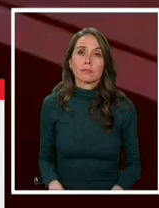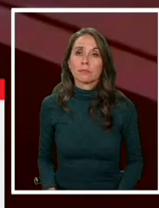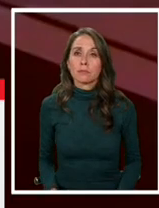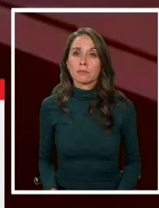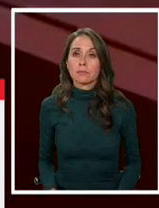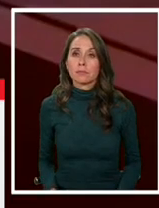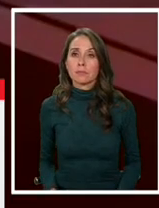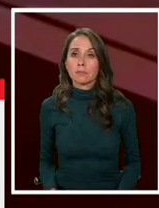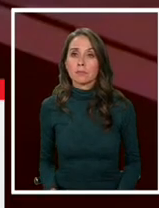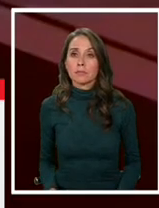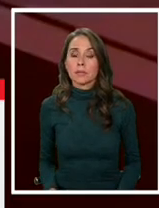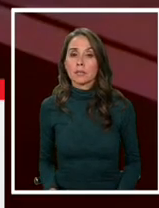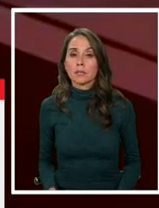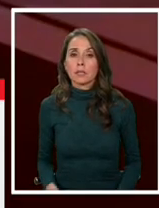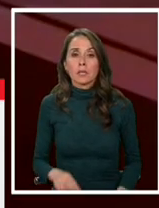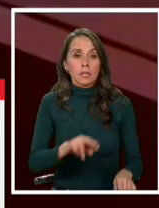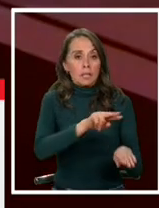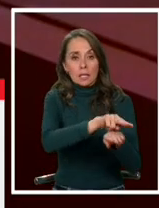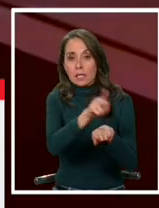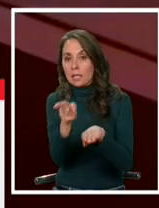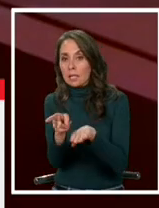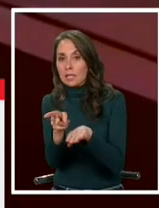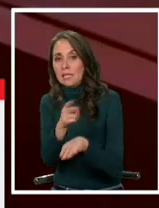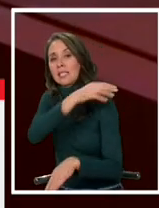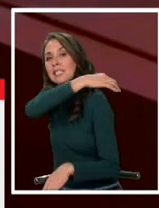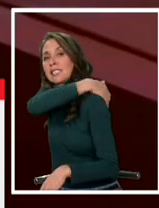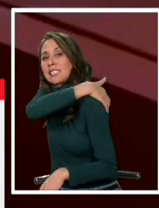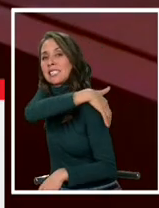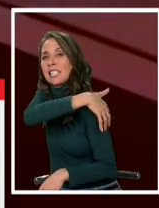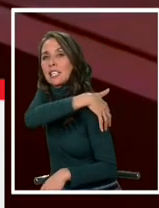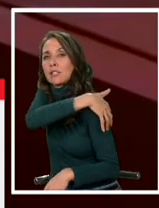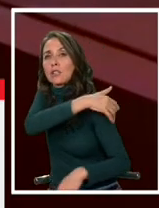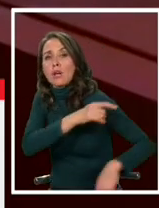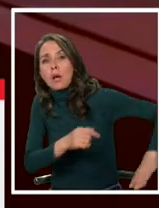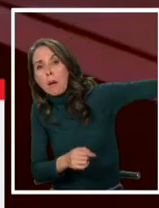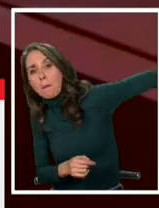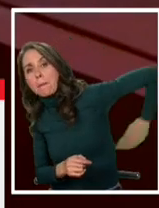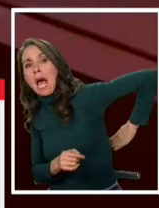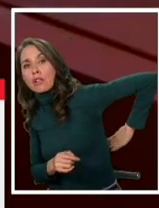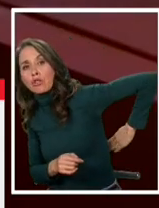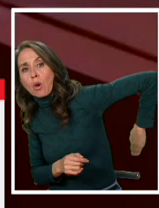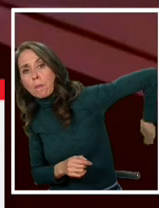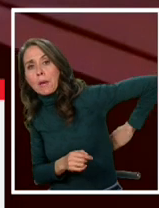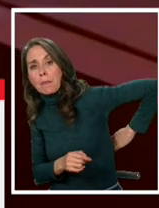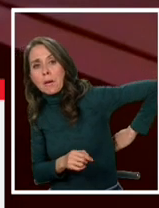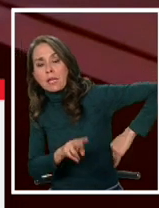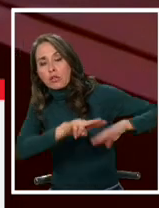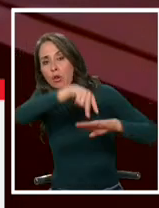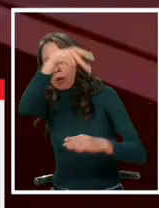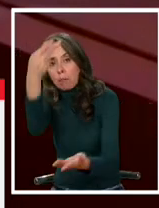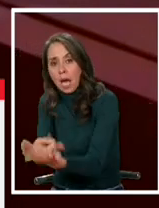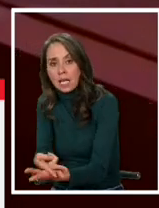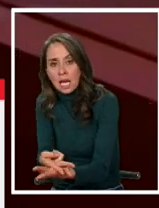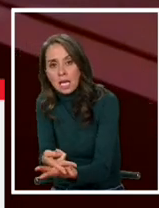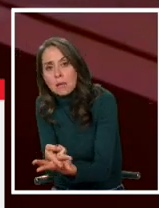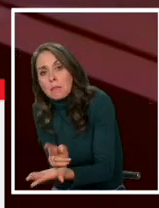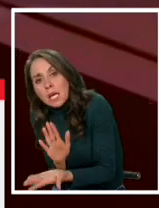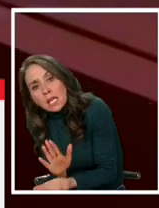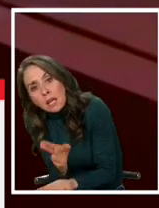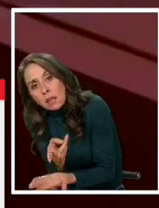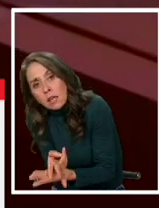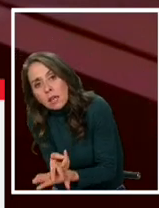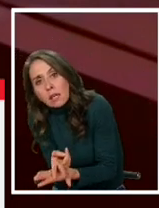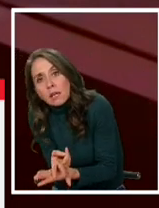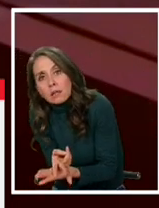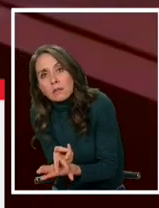humana le doy la espalda y siento una bota en mi espalda él simplemente me pateó en la espalda me caí en el suelo me quedé en el